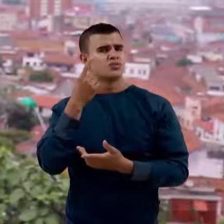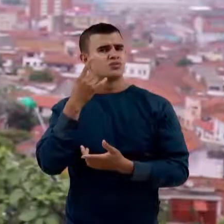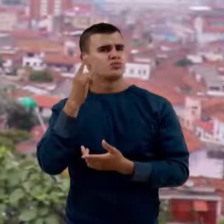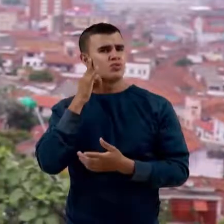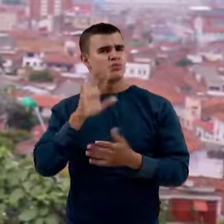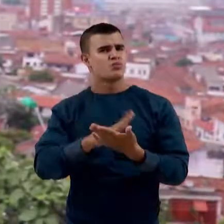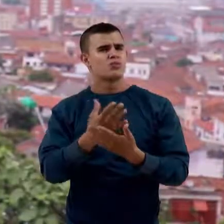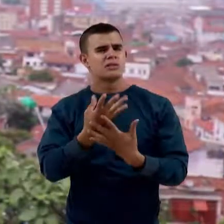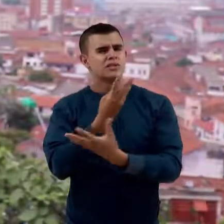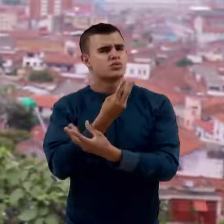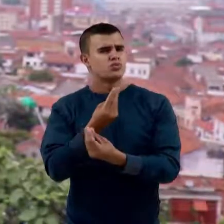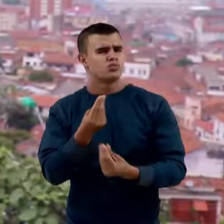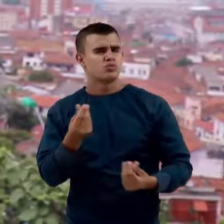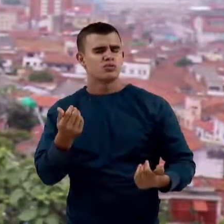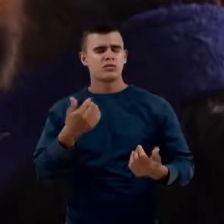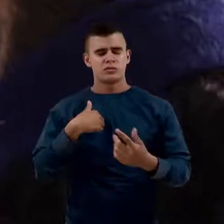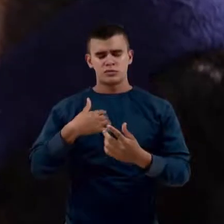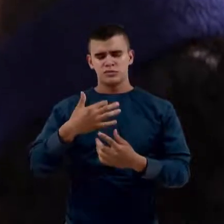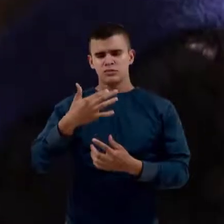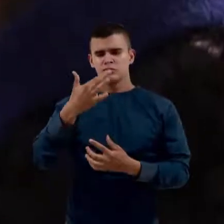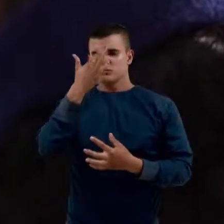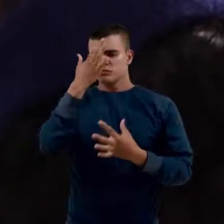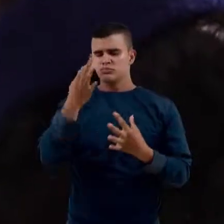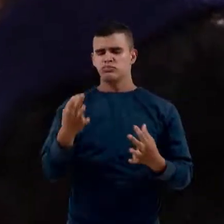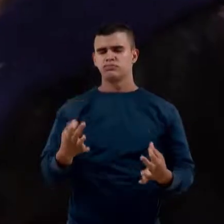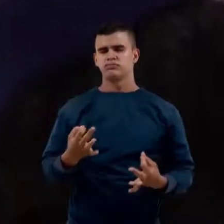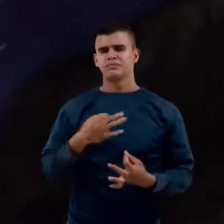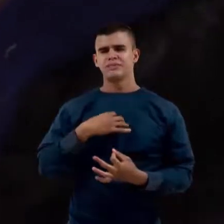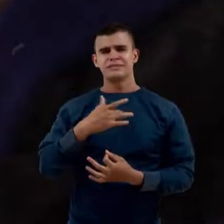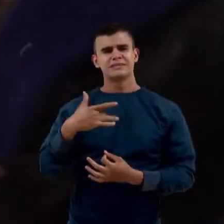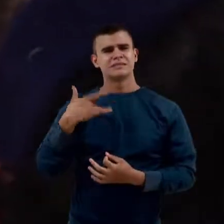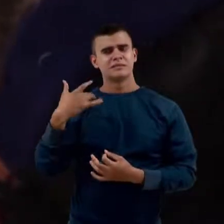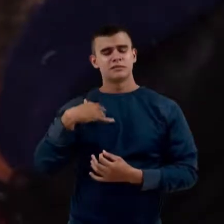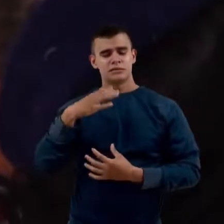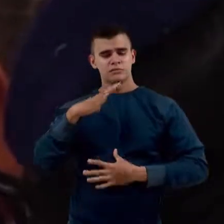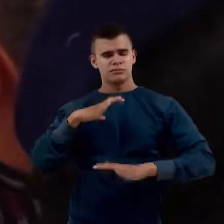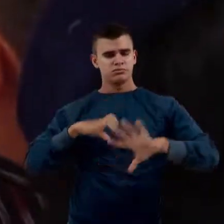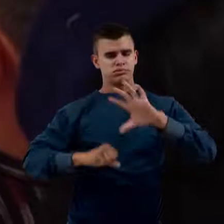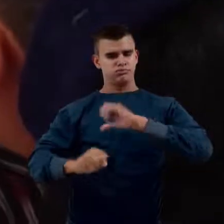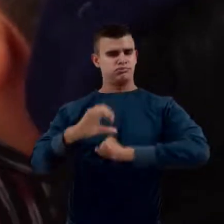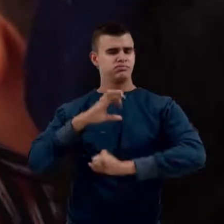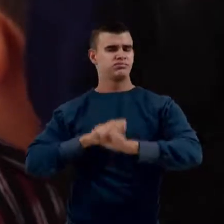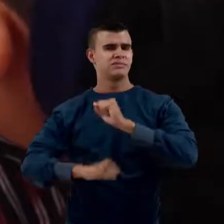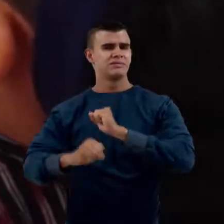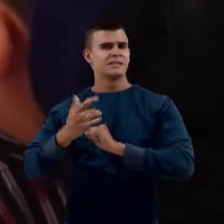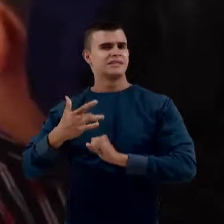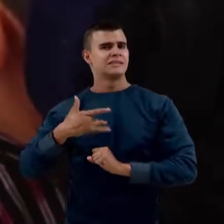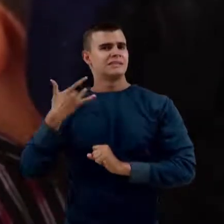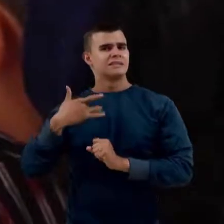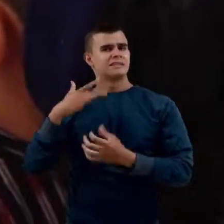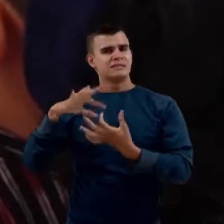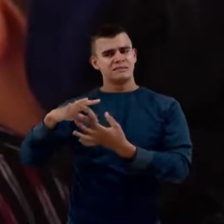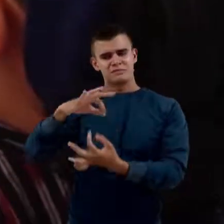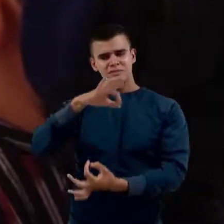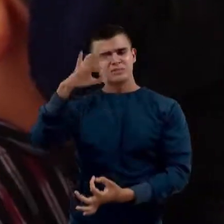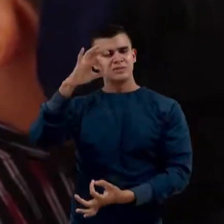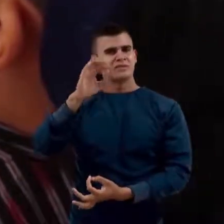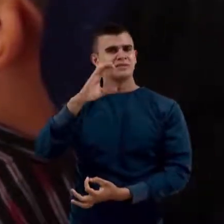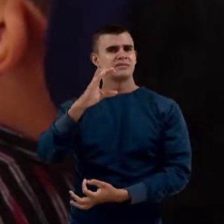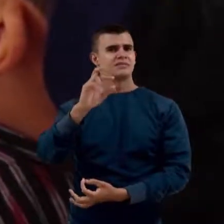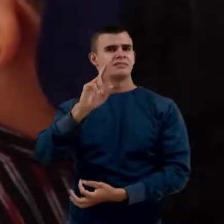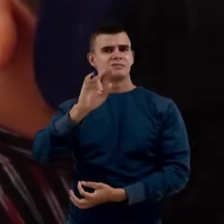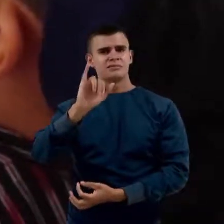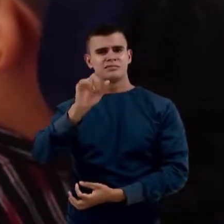y mantras y más mantras. Y el Maha Mantra Hare Krishna es el principal dentro de la conciencia de Krishna, entonces por eso nos llaman Hare